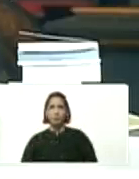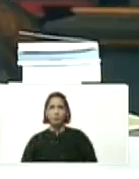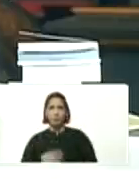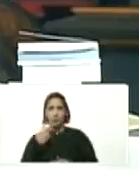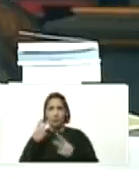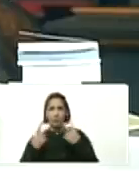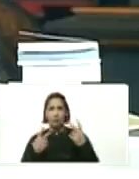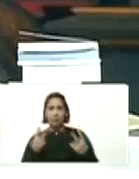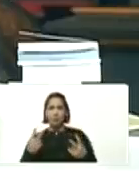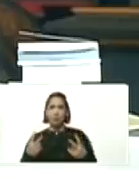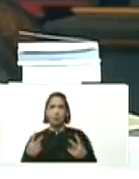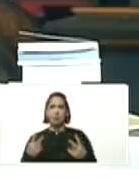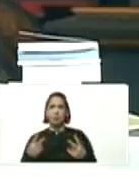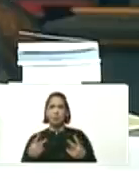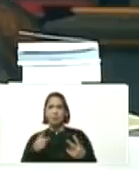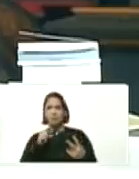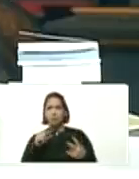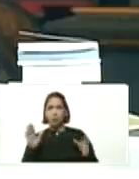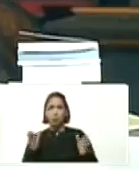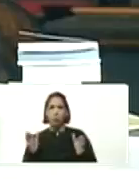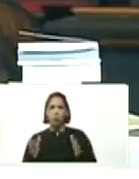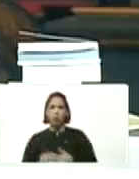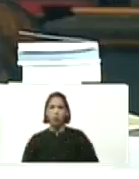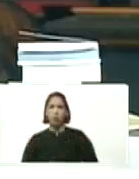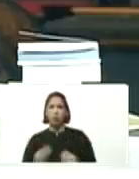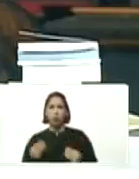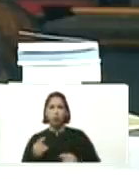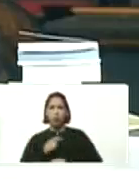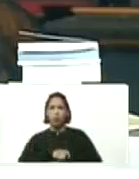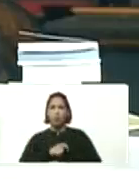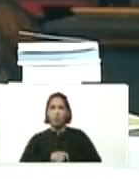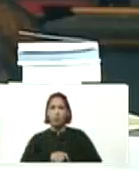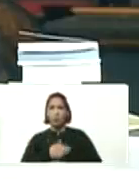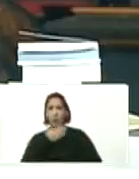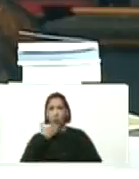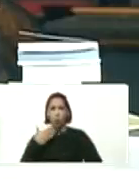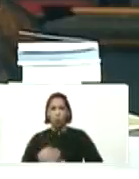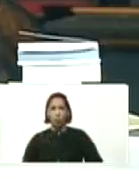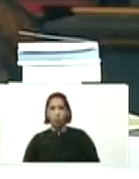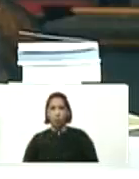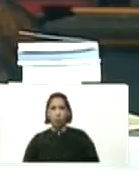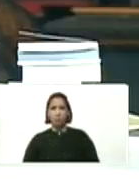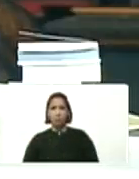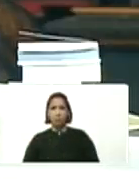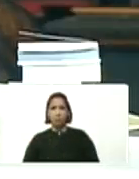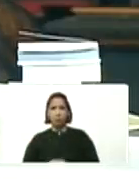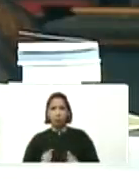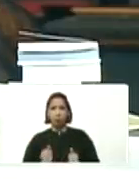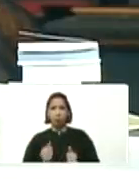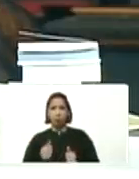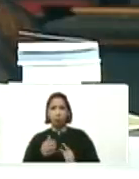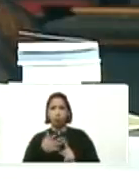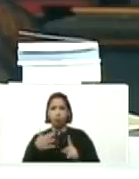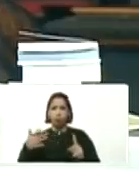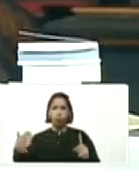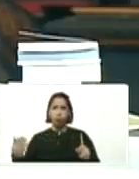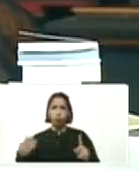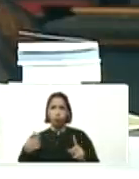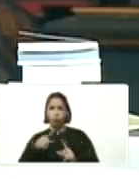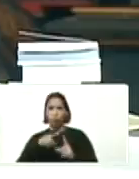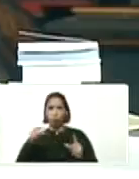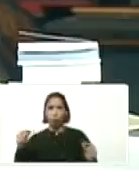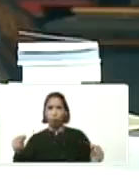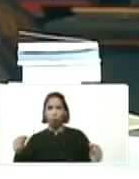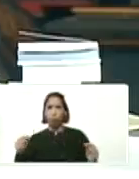Visítame para Ulata, si es muy temprano mejor, ceniza y miel, trino y pluma, al pecho